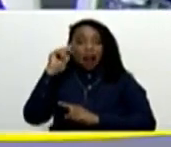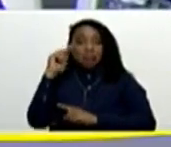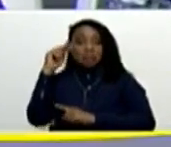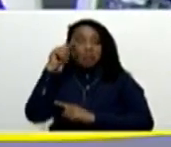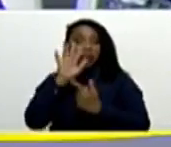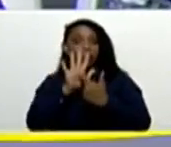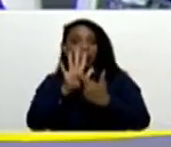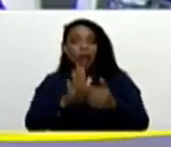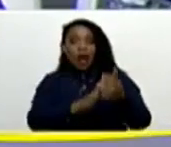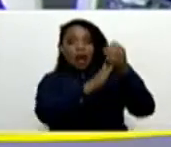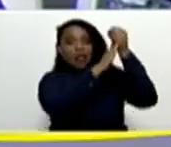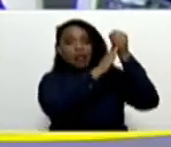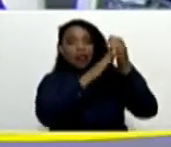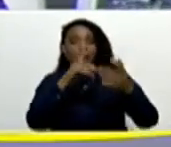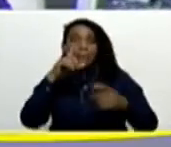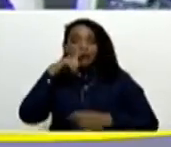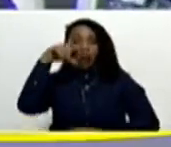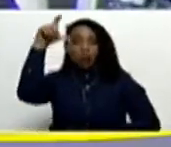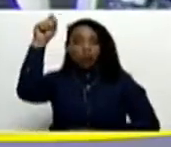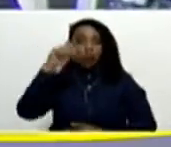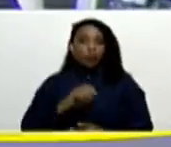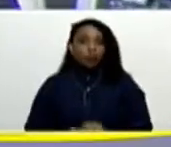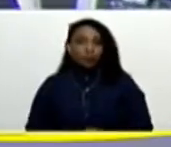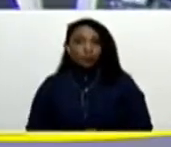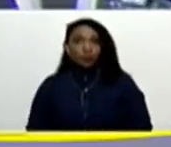presidente Maduro.